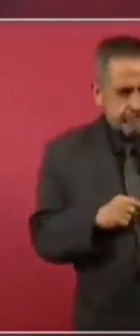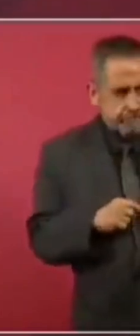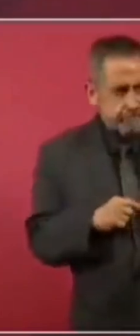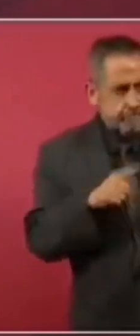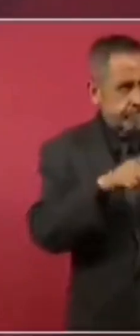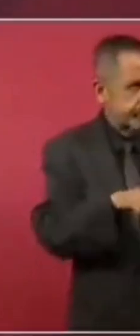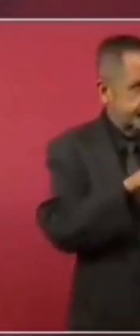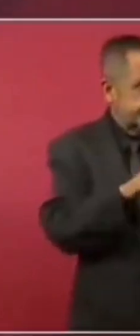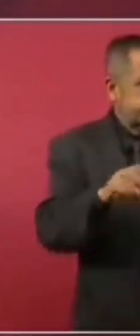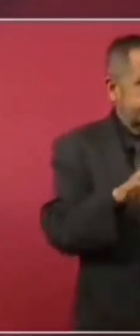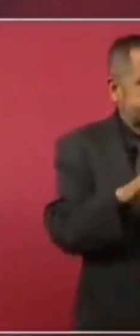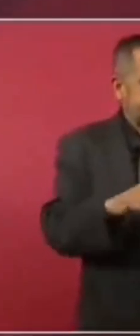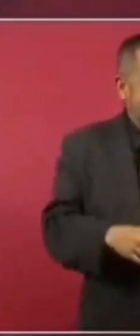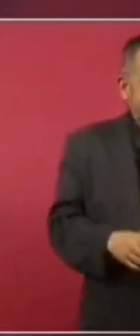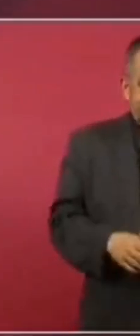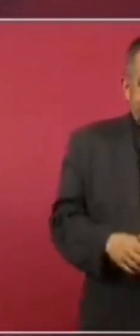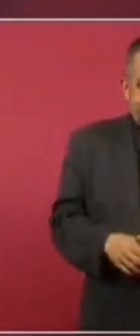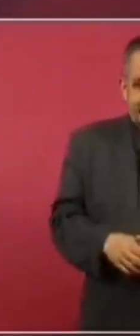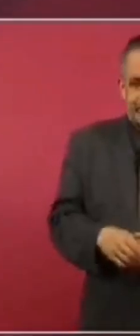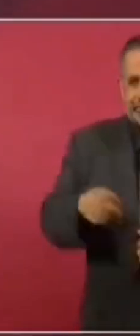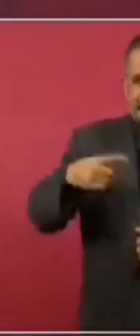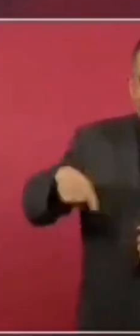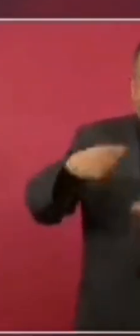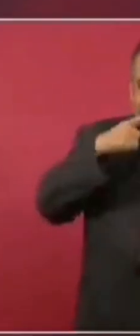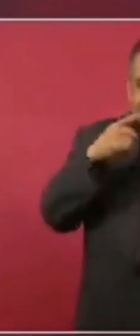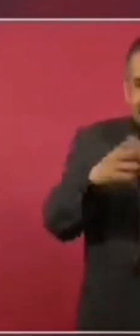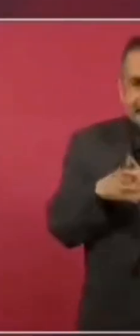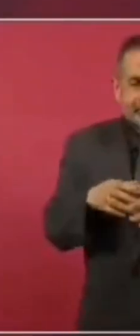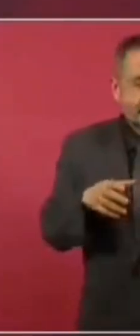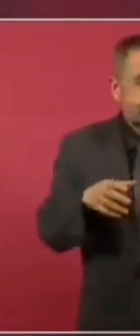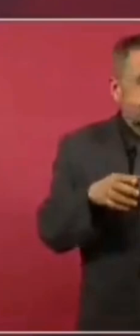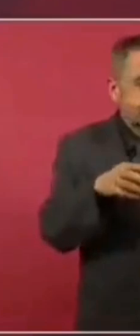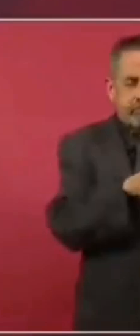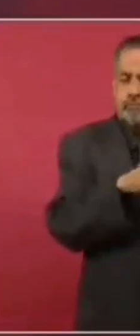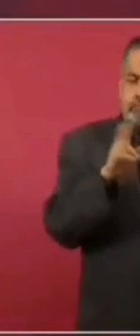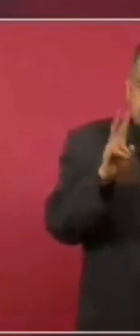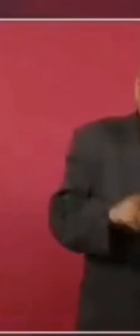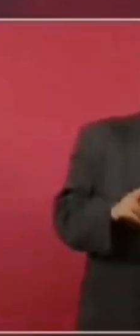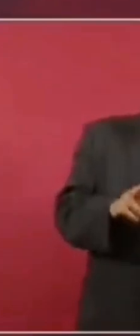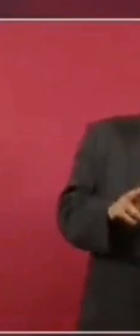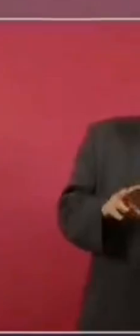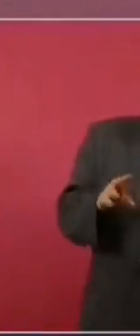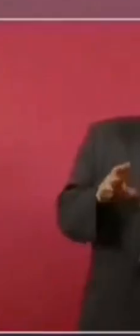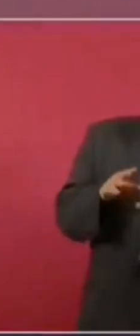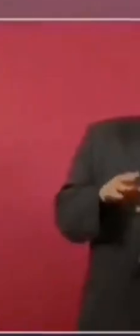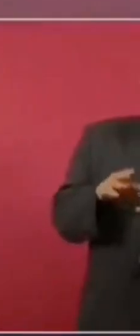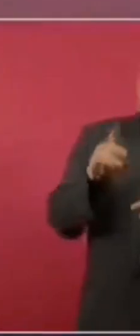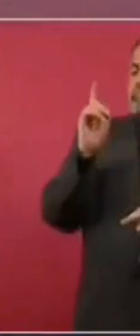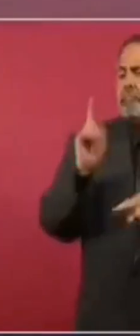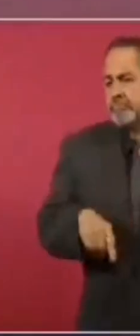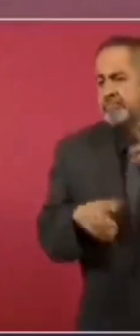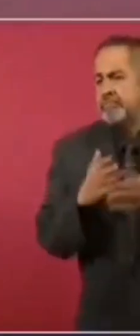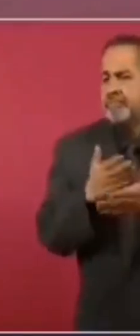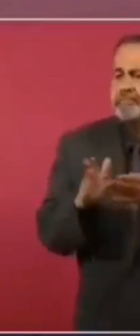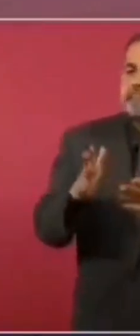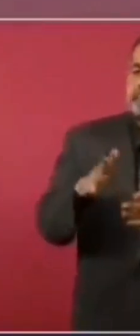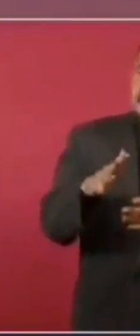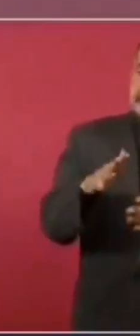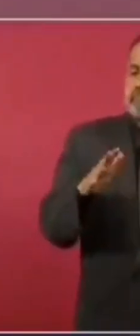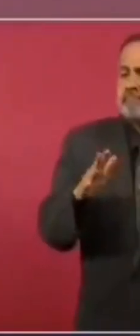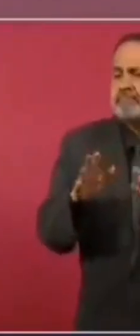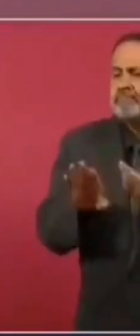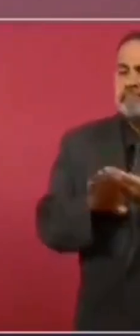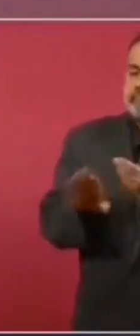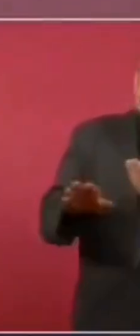Si se está en contra del clasismo, del racismo, de la corrupción, que se